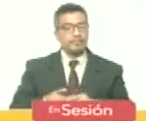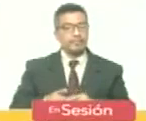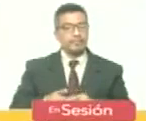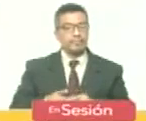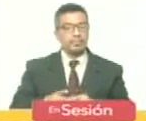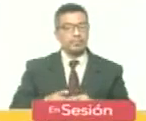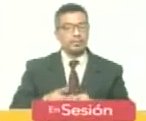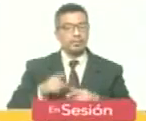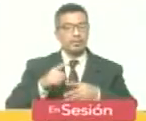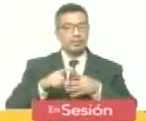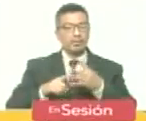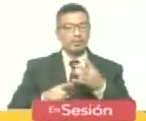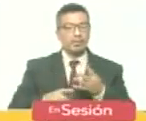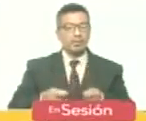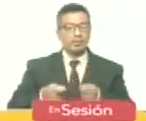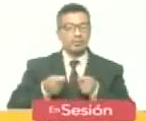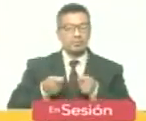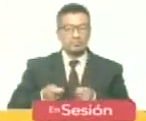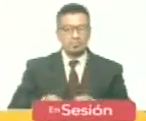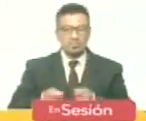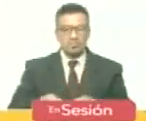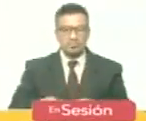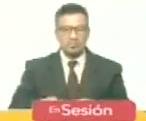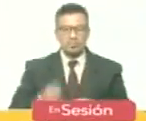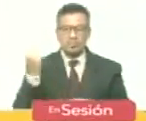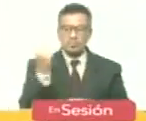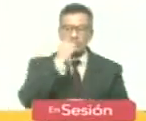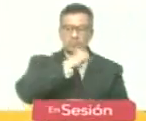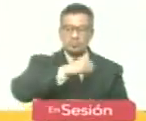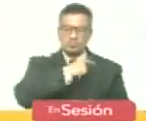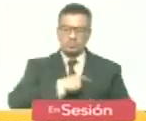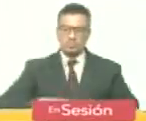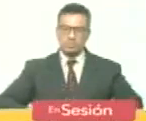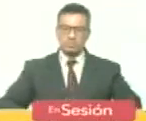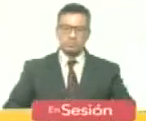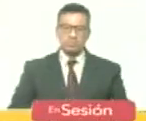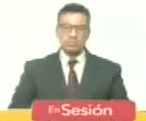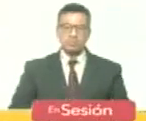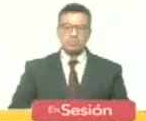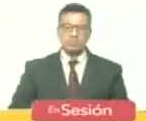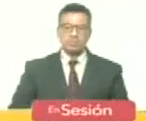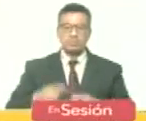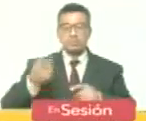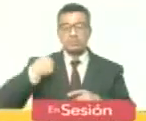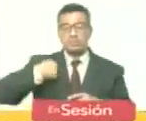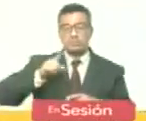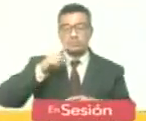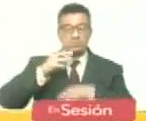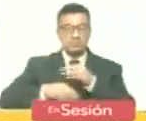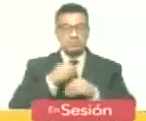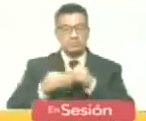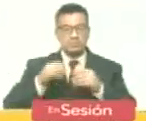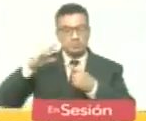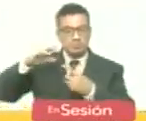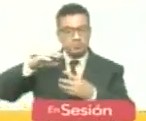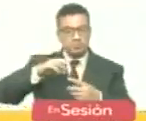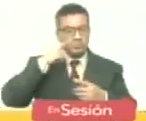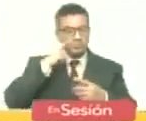¿cuántos intentos de asesinato del presidente se han tenido que yugular en la sombra y en